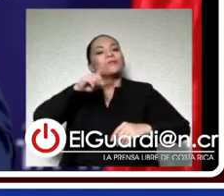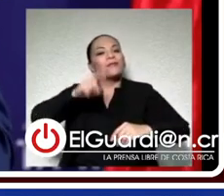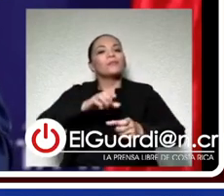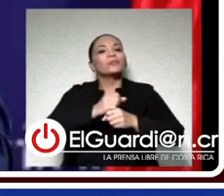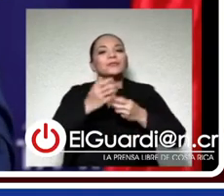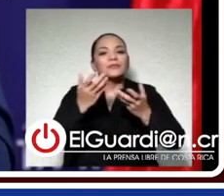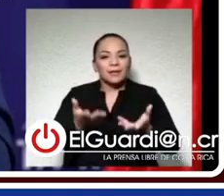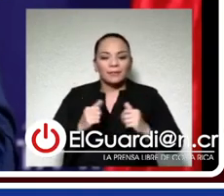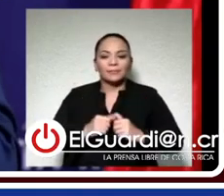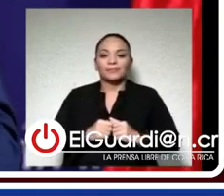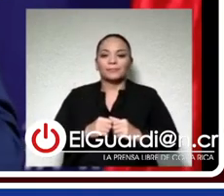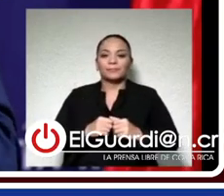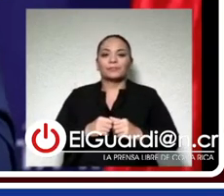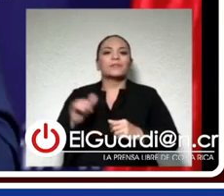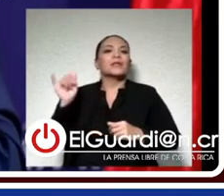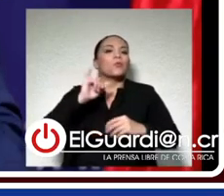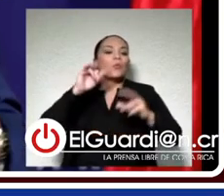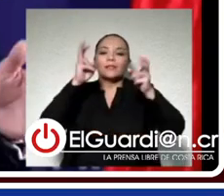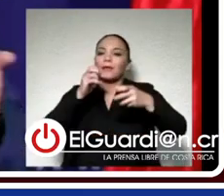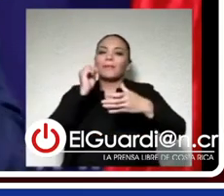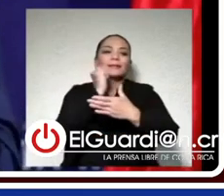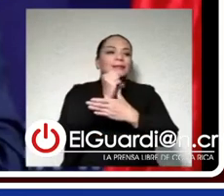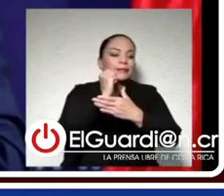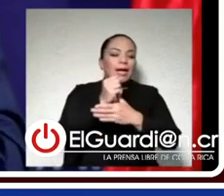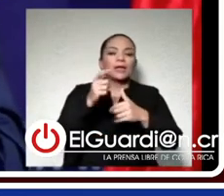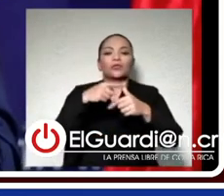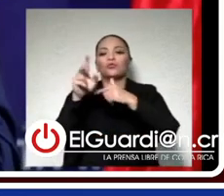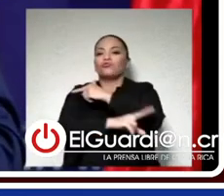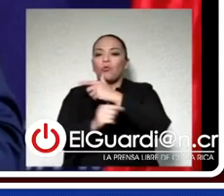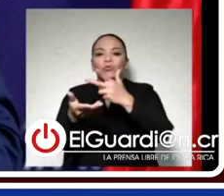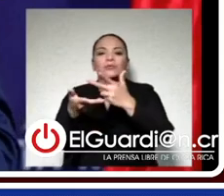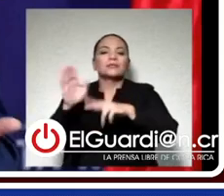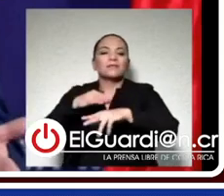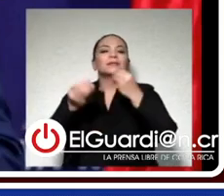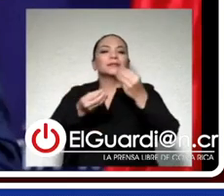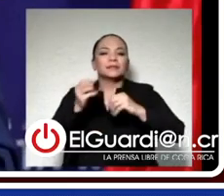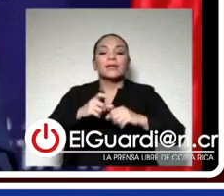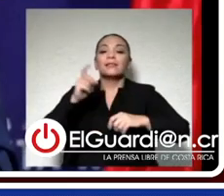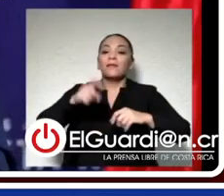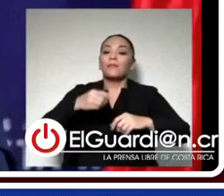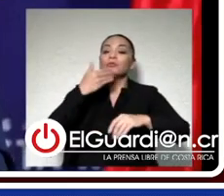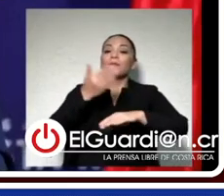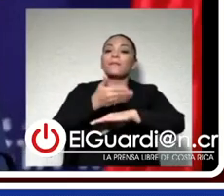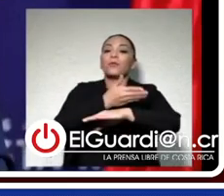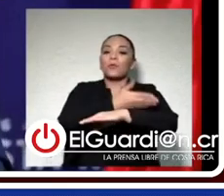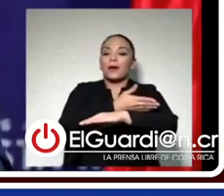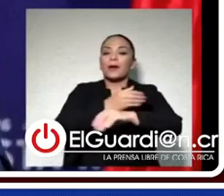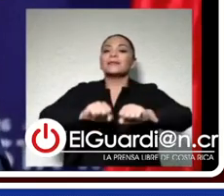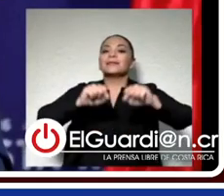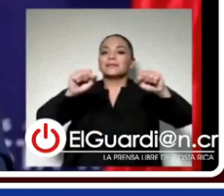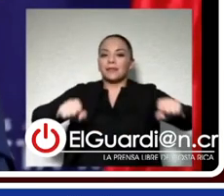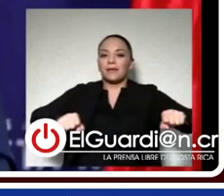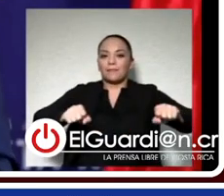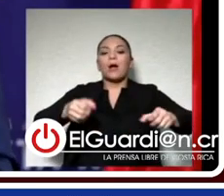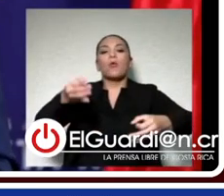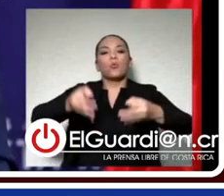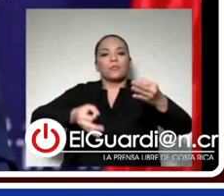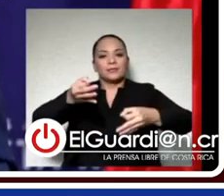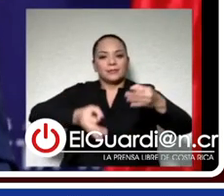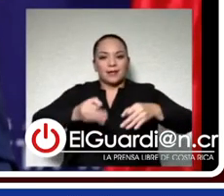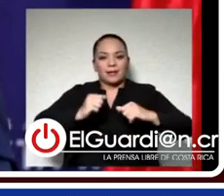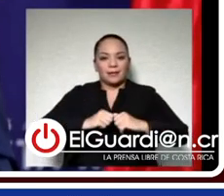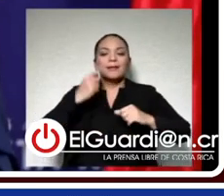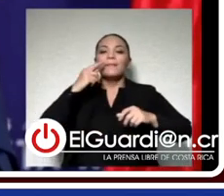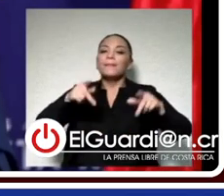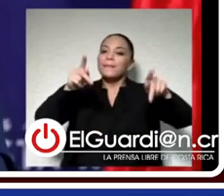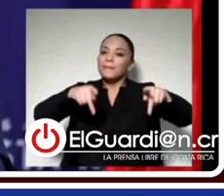con los asesinatos, los robos, las estafas, mejorar el sector judicial para que la gente